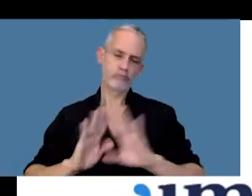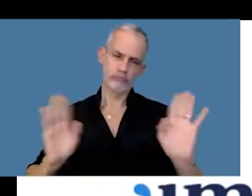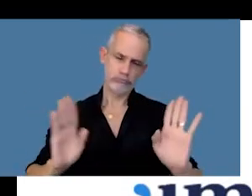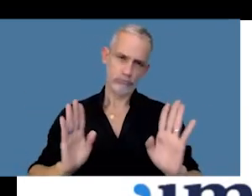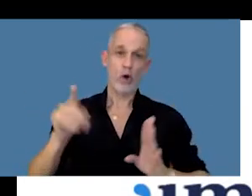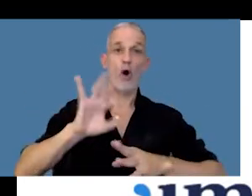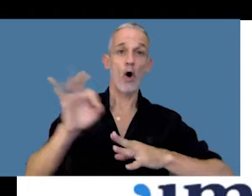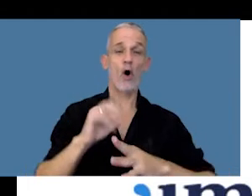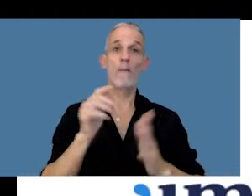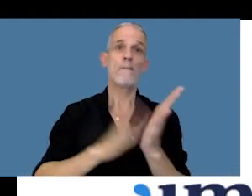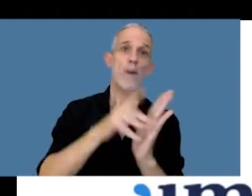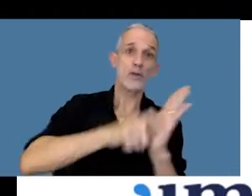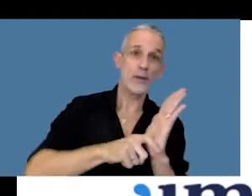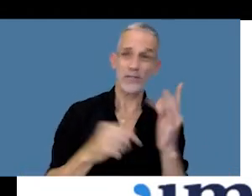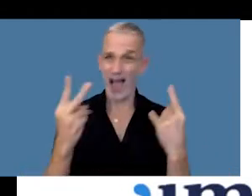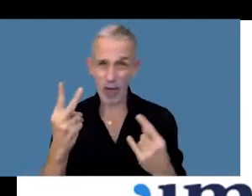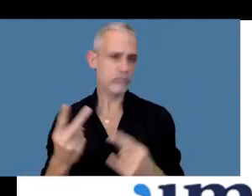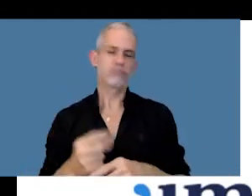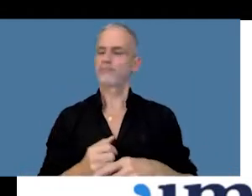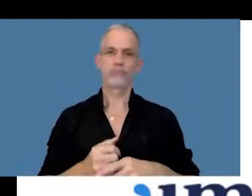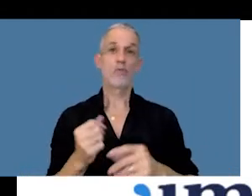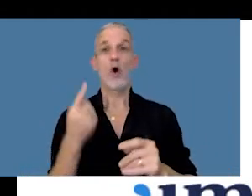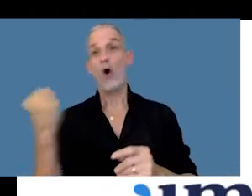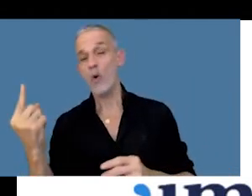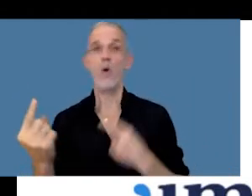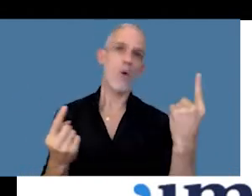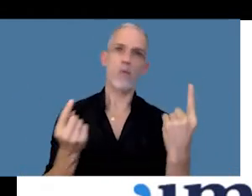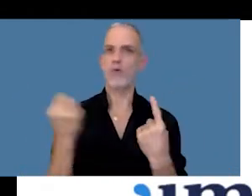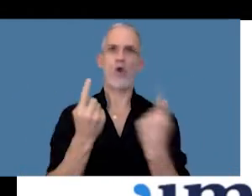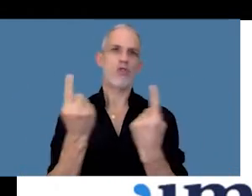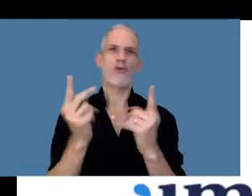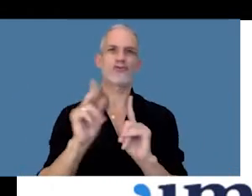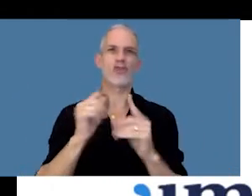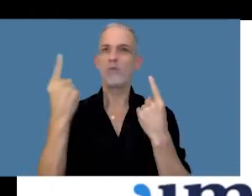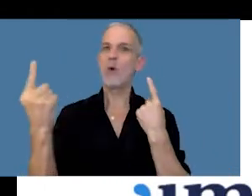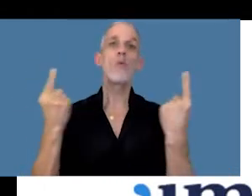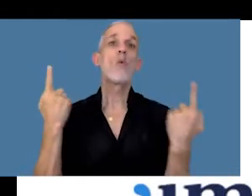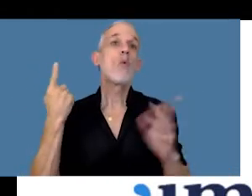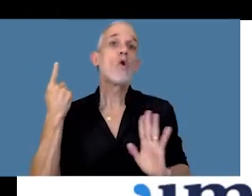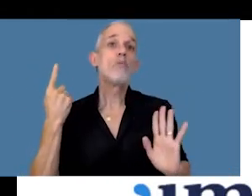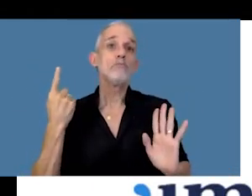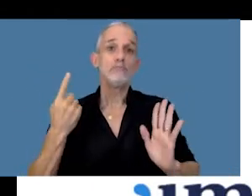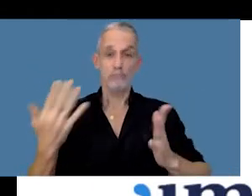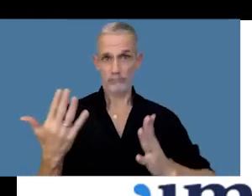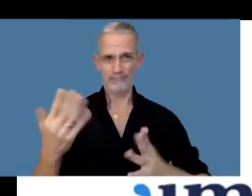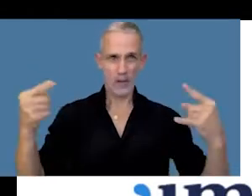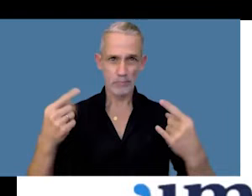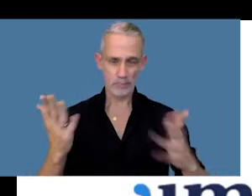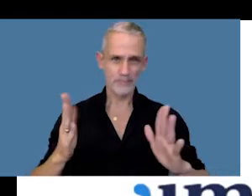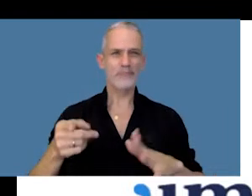y monotributista a la vez, o se es uno o se es el otro. Es decir, que en ese